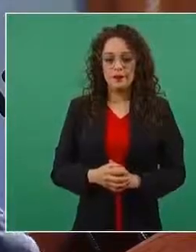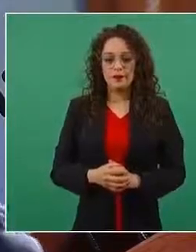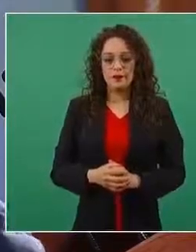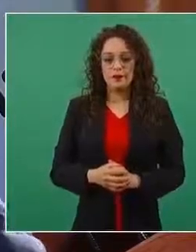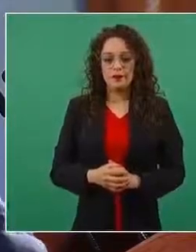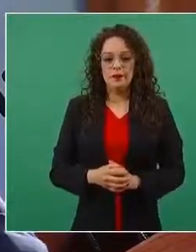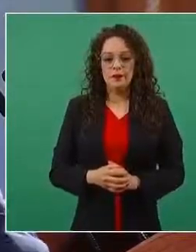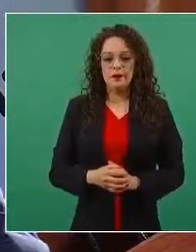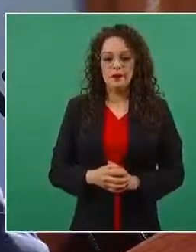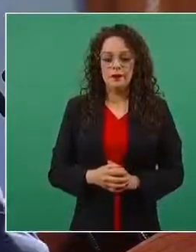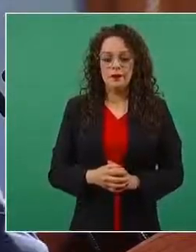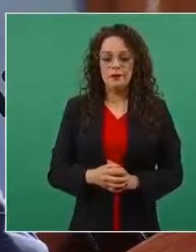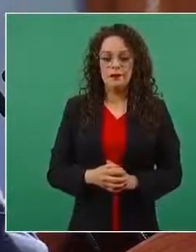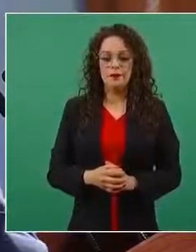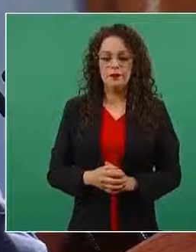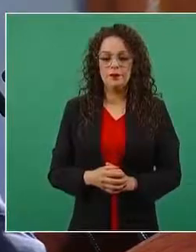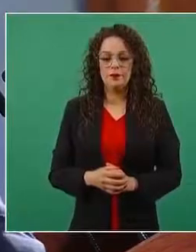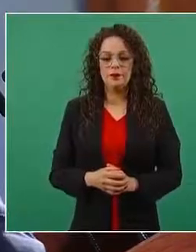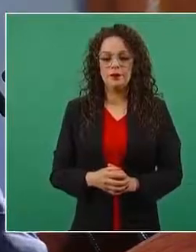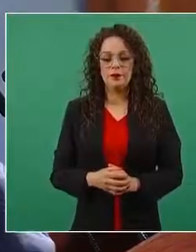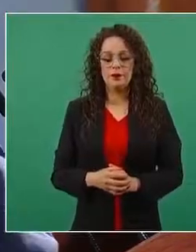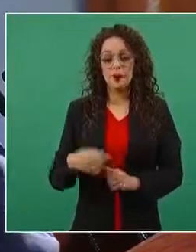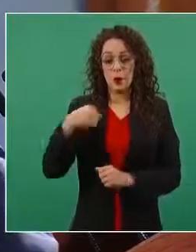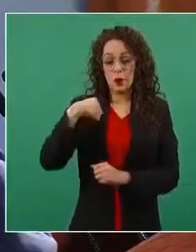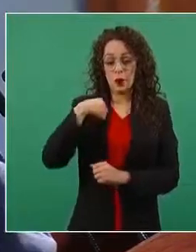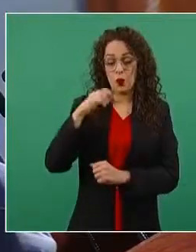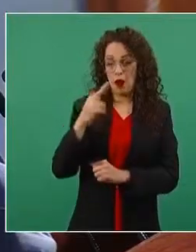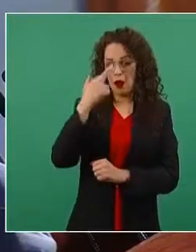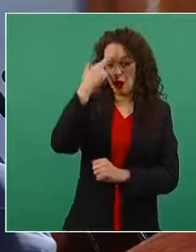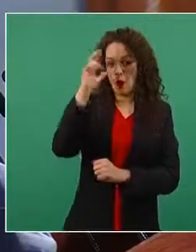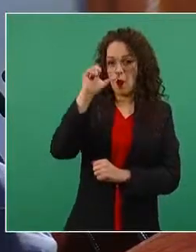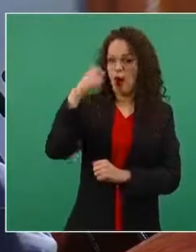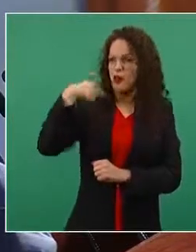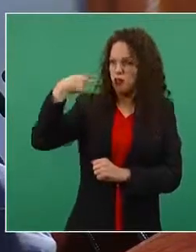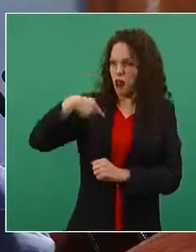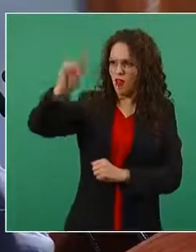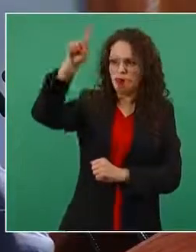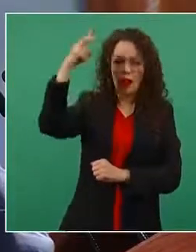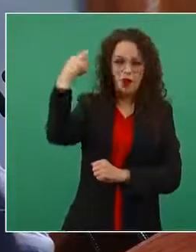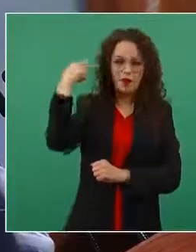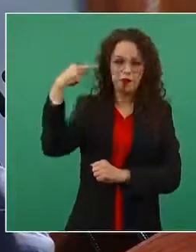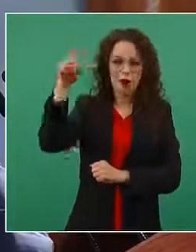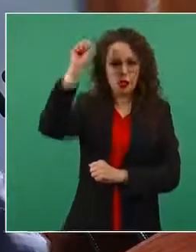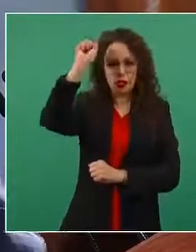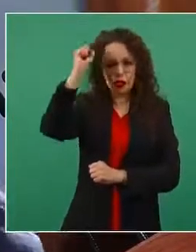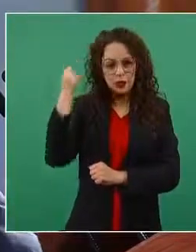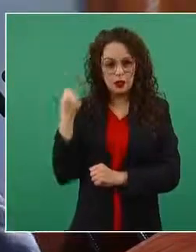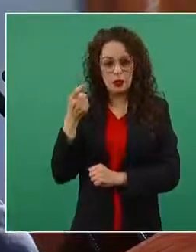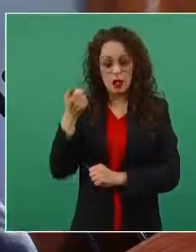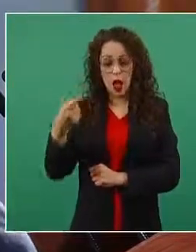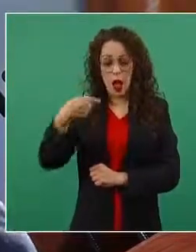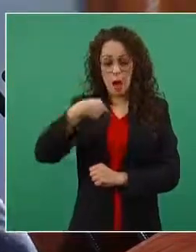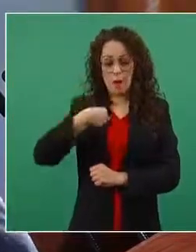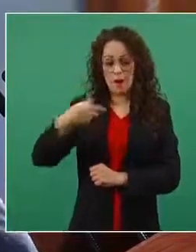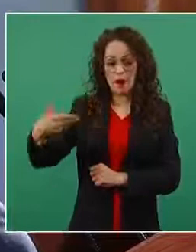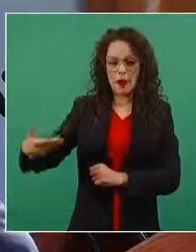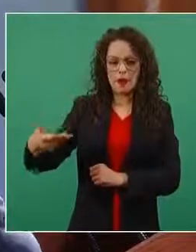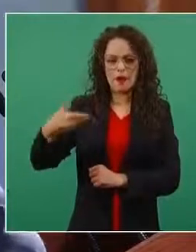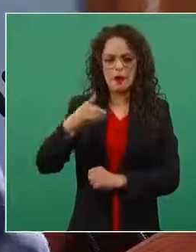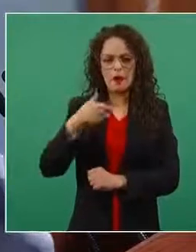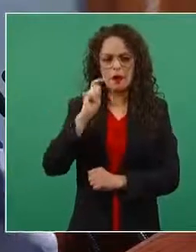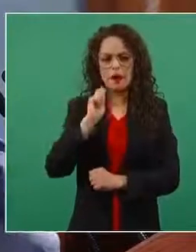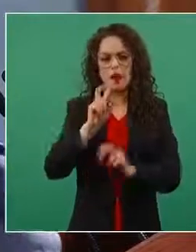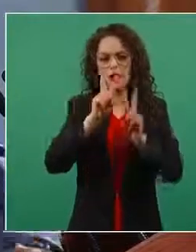que en el último viaje a Sinaloa él me solicitó lo de